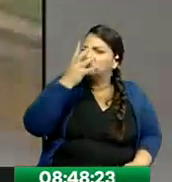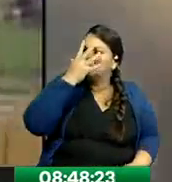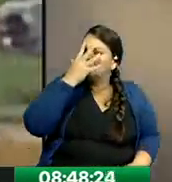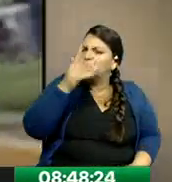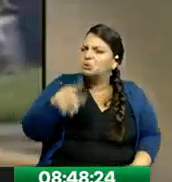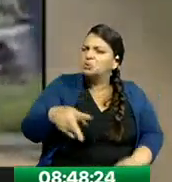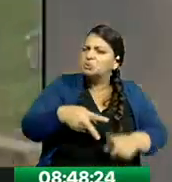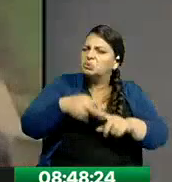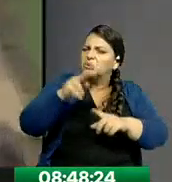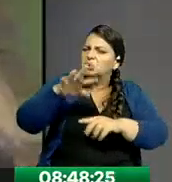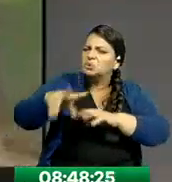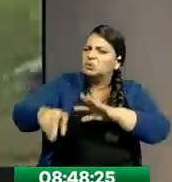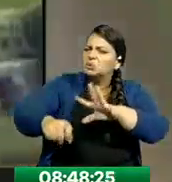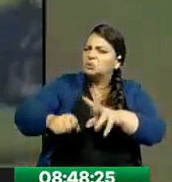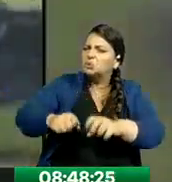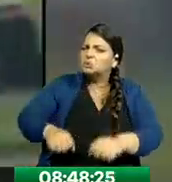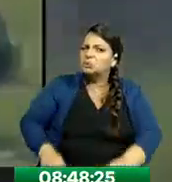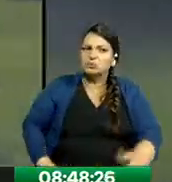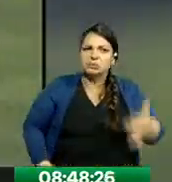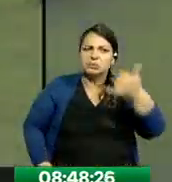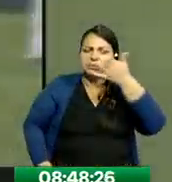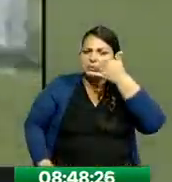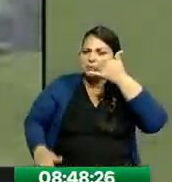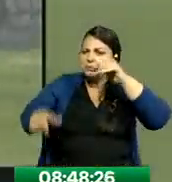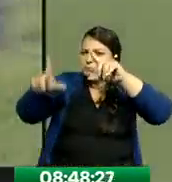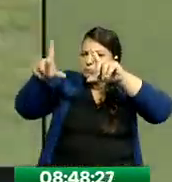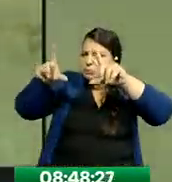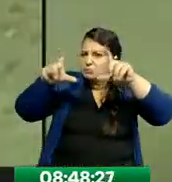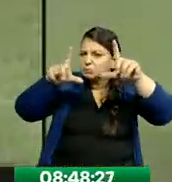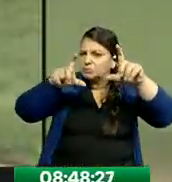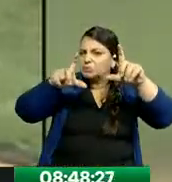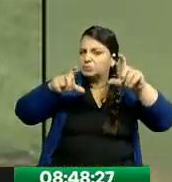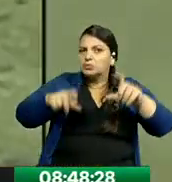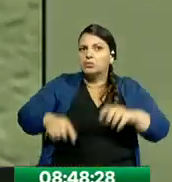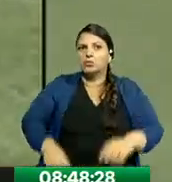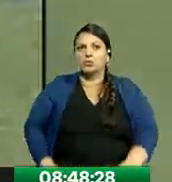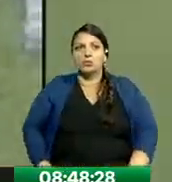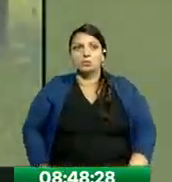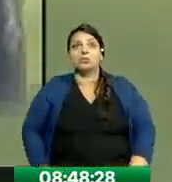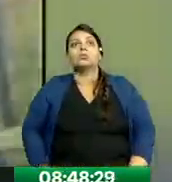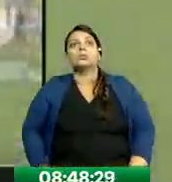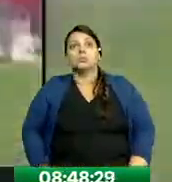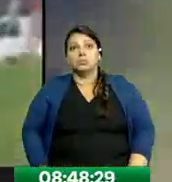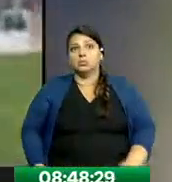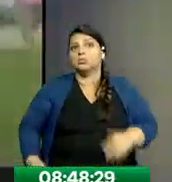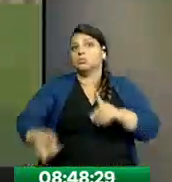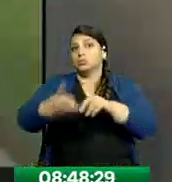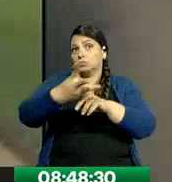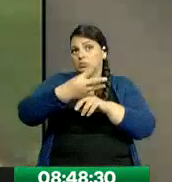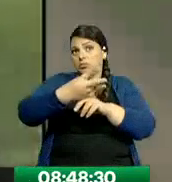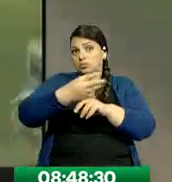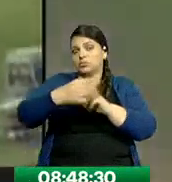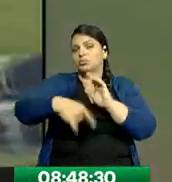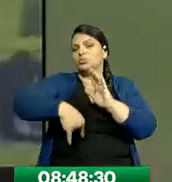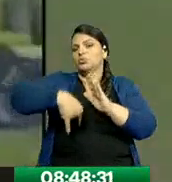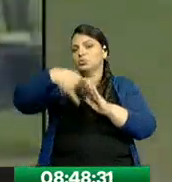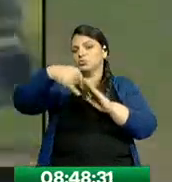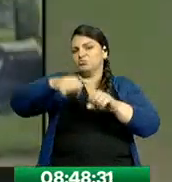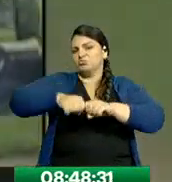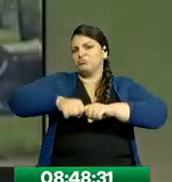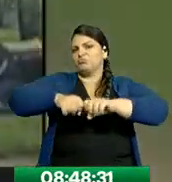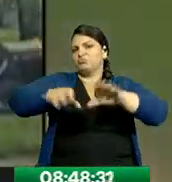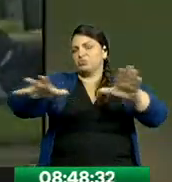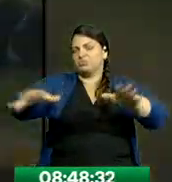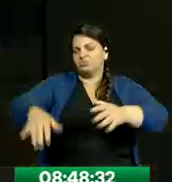sociales, donde usuarios cuestionaron el accionar de aquellos que se llevaban los productos. Escuchemos, señoras y